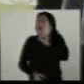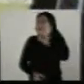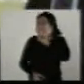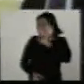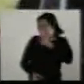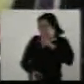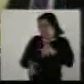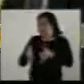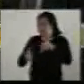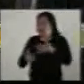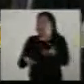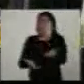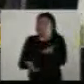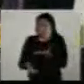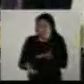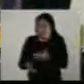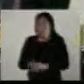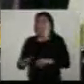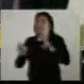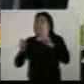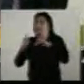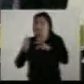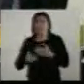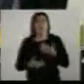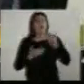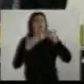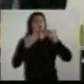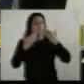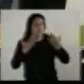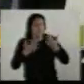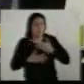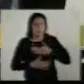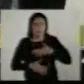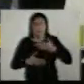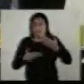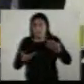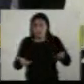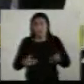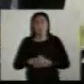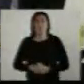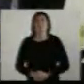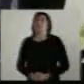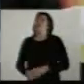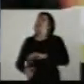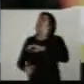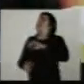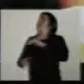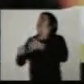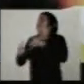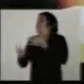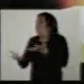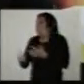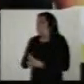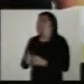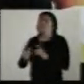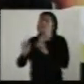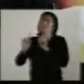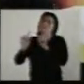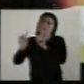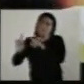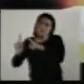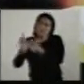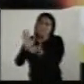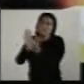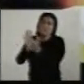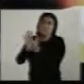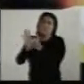Javier Descanseco. Bienvenido Javier al programa Sin Barreras. Muchas gracias, un gusto estar con ustedes. Javier, mira, queremos entrar